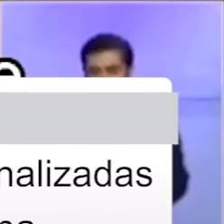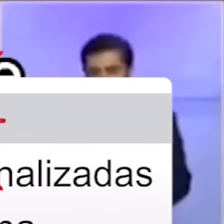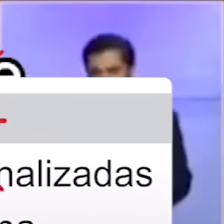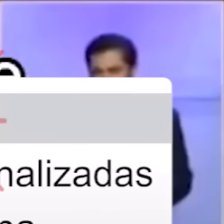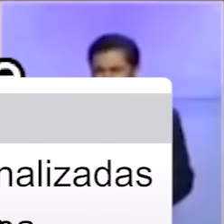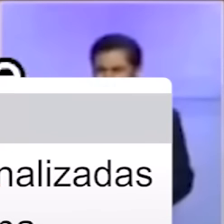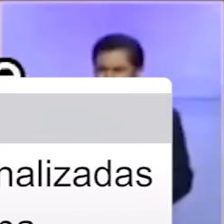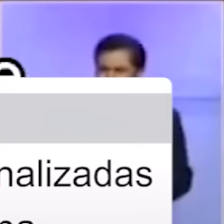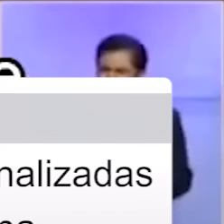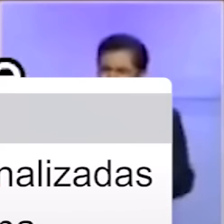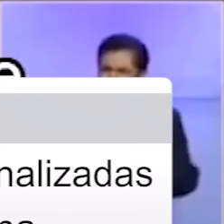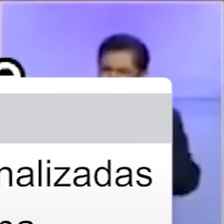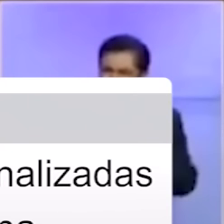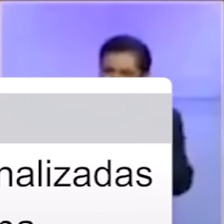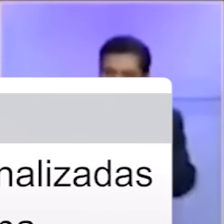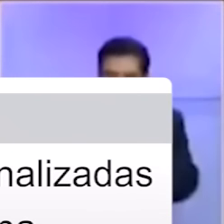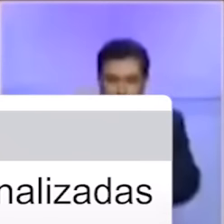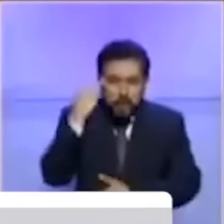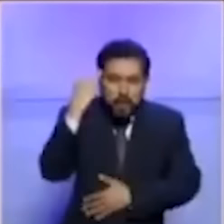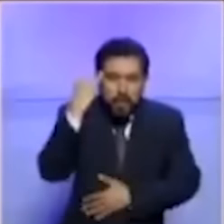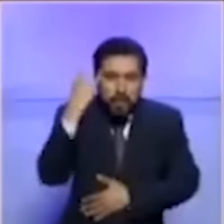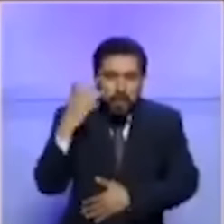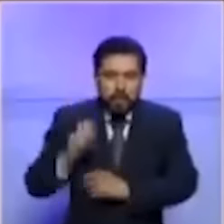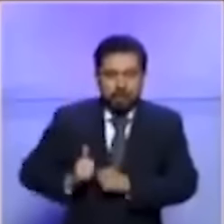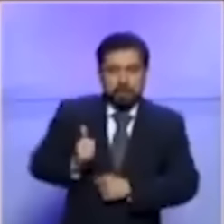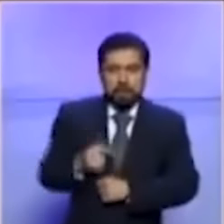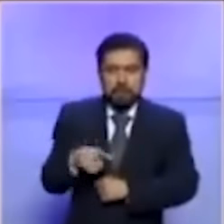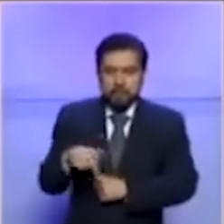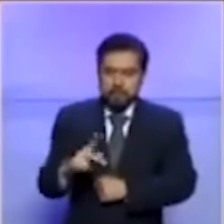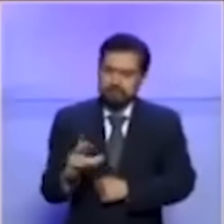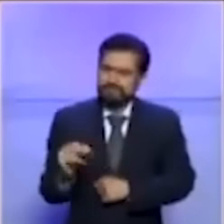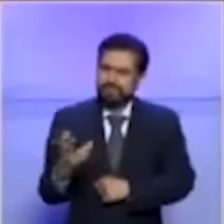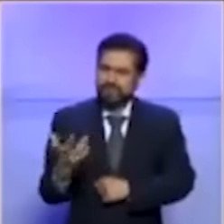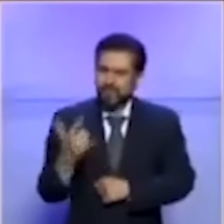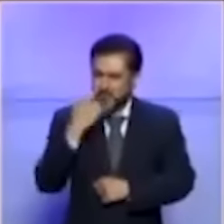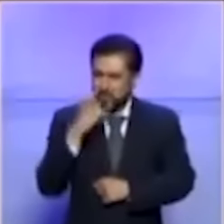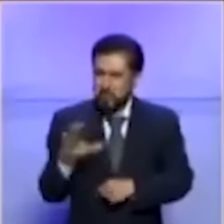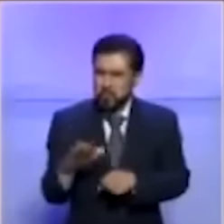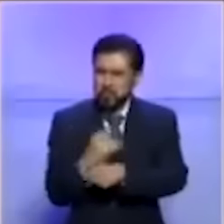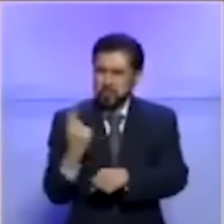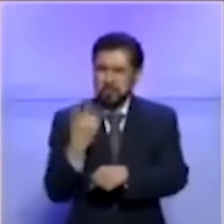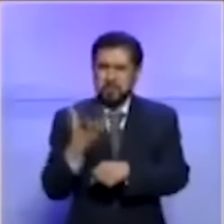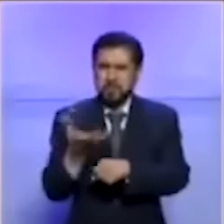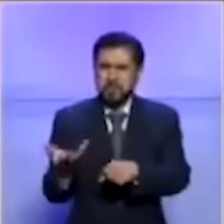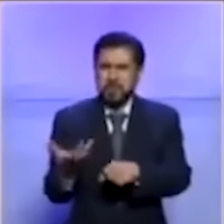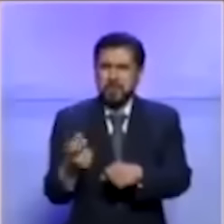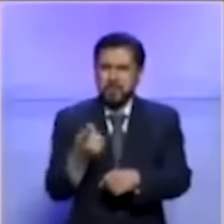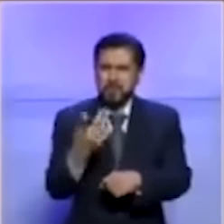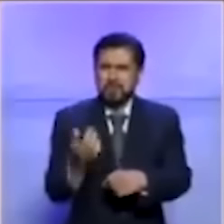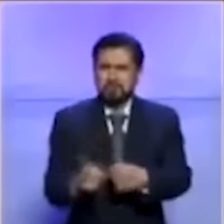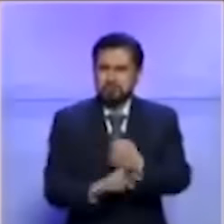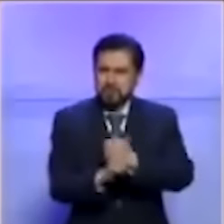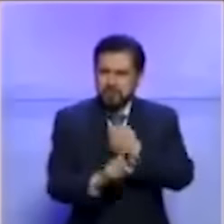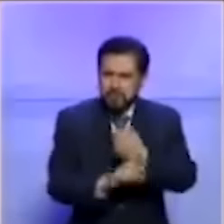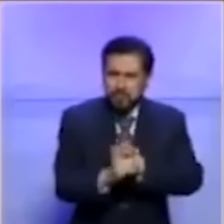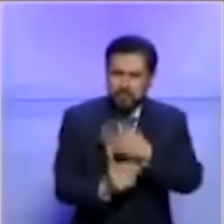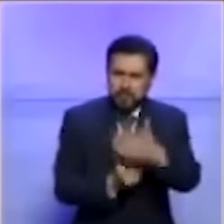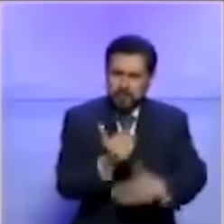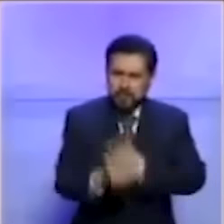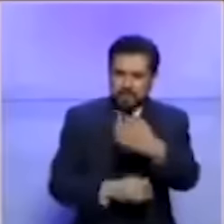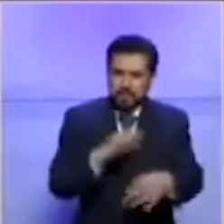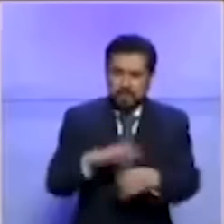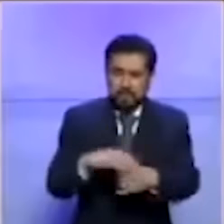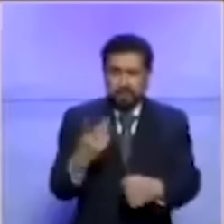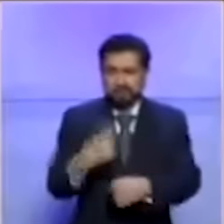mecanismos que como era de esperarse clima político y pusieron en peligro la integridad del proceso